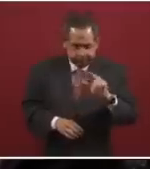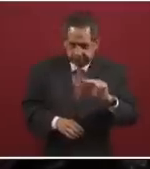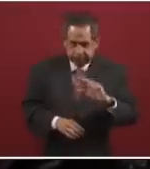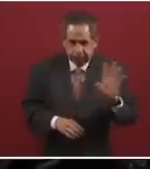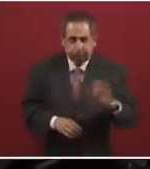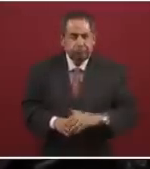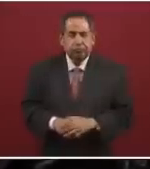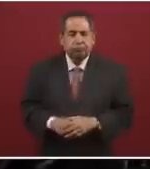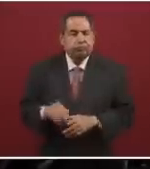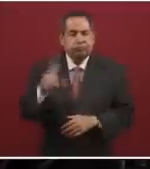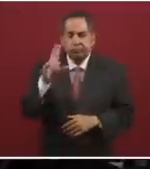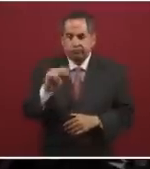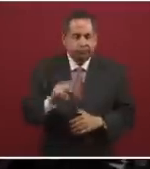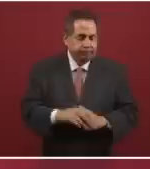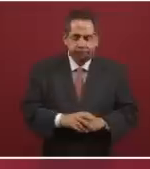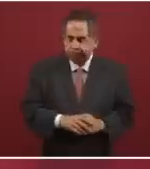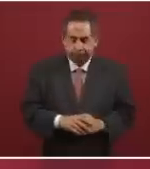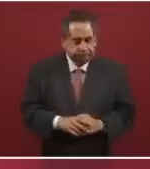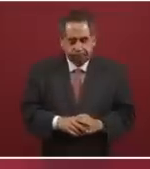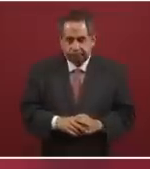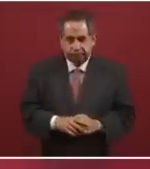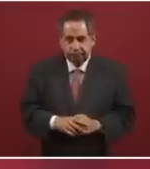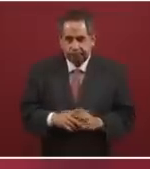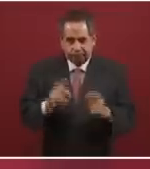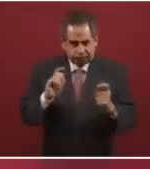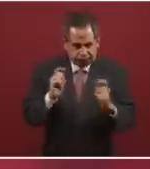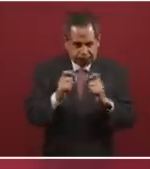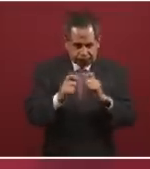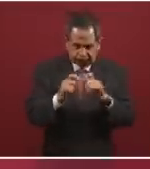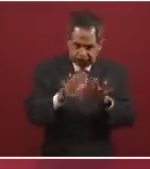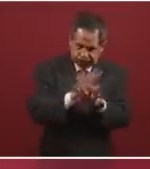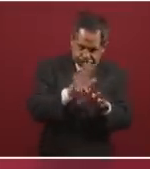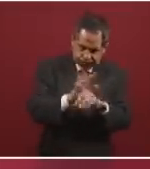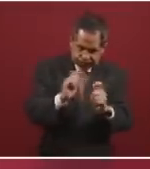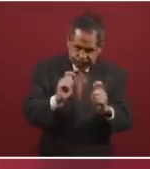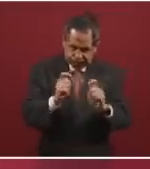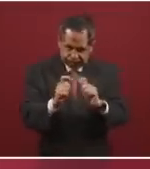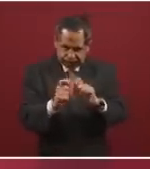No. Van a ajustarse